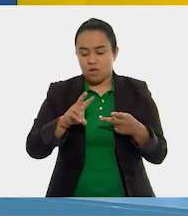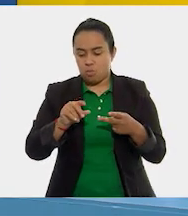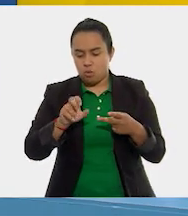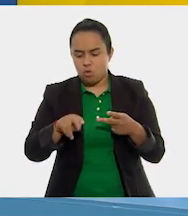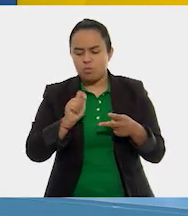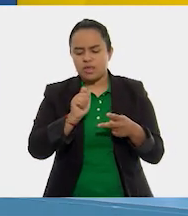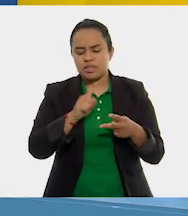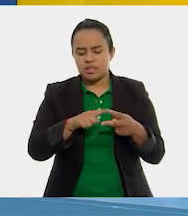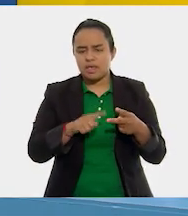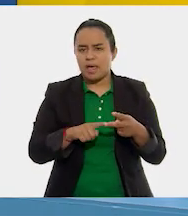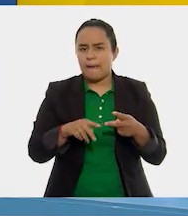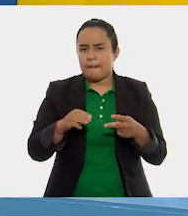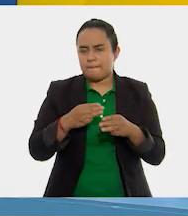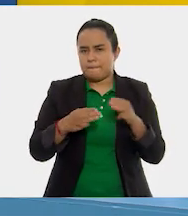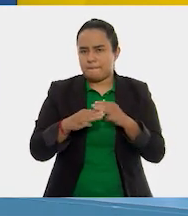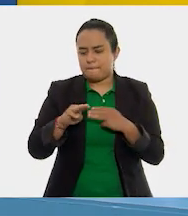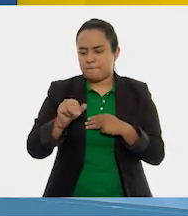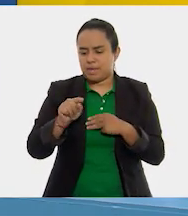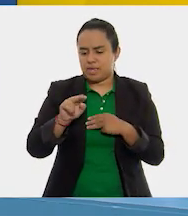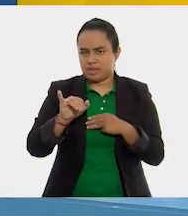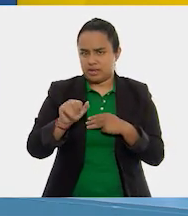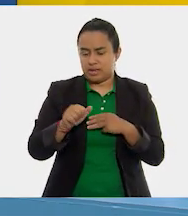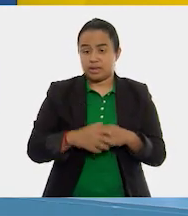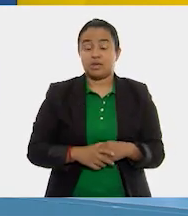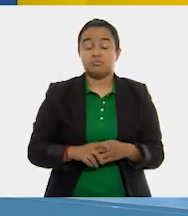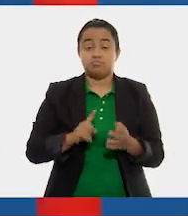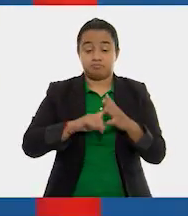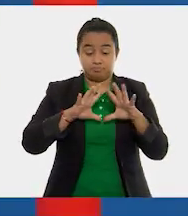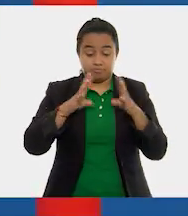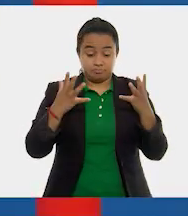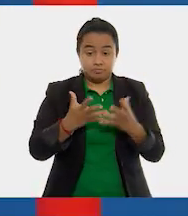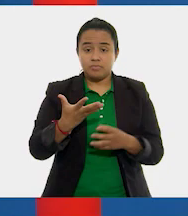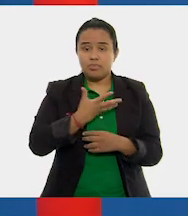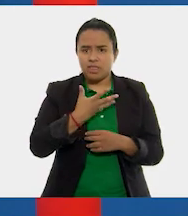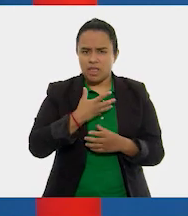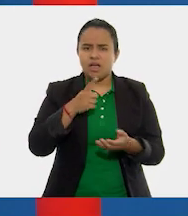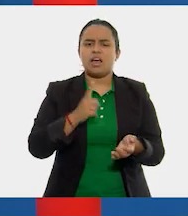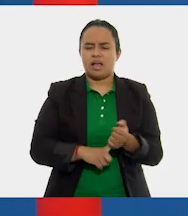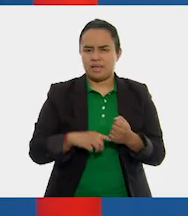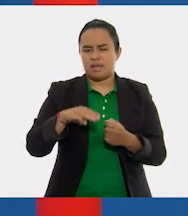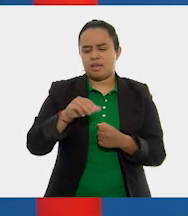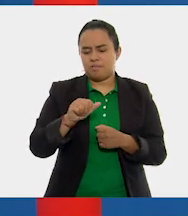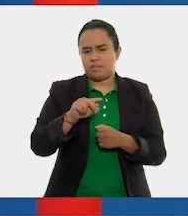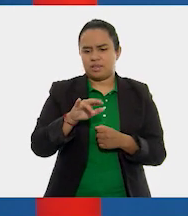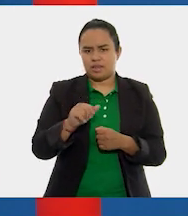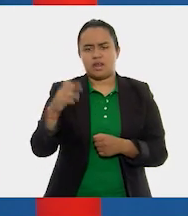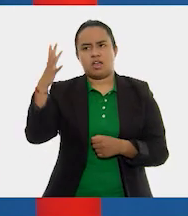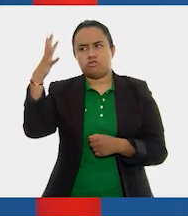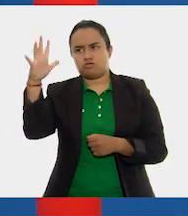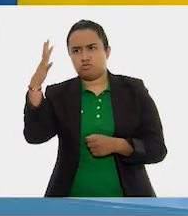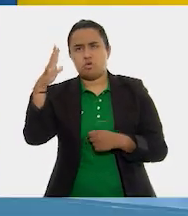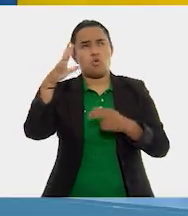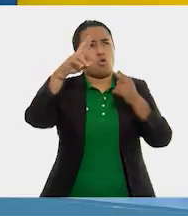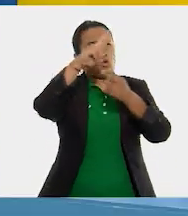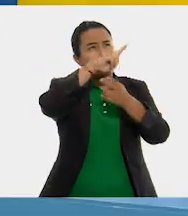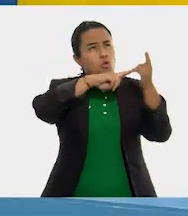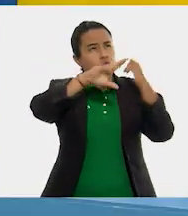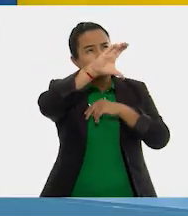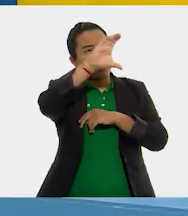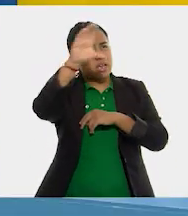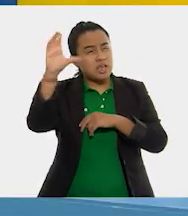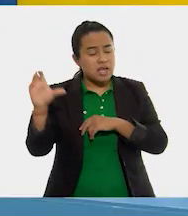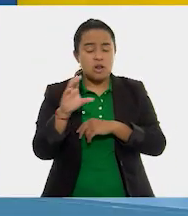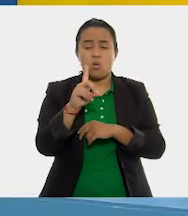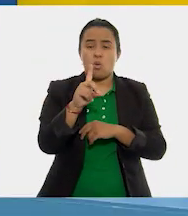materia. Mencionamos también que todo lo que existe en la Tierra está hecho de materia. El sol, las nubes, el agua,